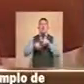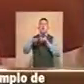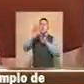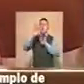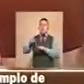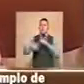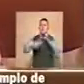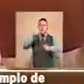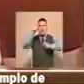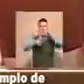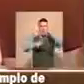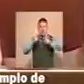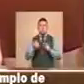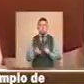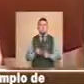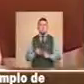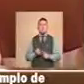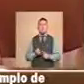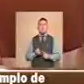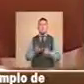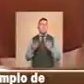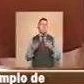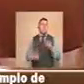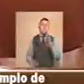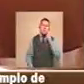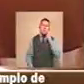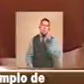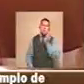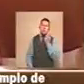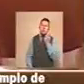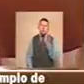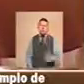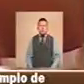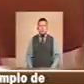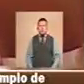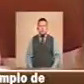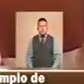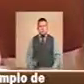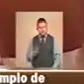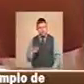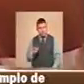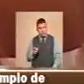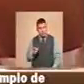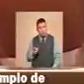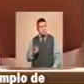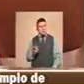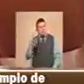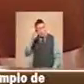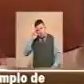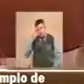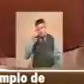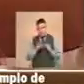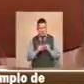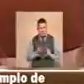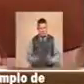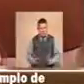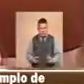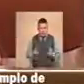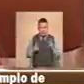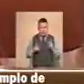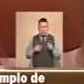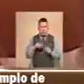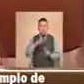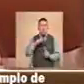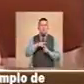representantes a la Cámara, donde lo que se busca es que se lleve a cabo la vía del